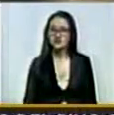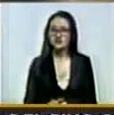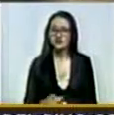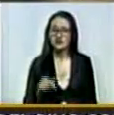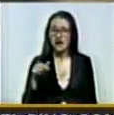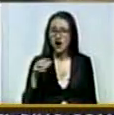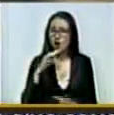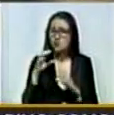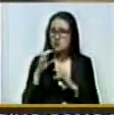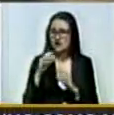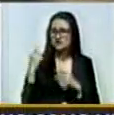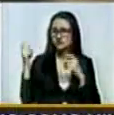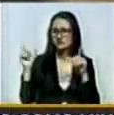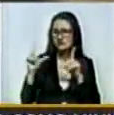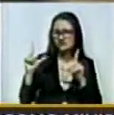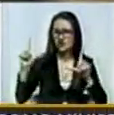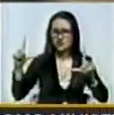comunicación